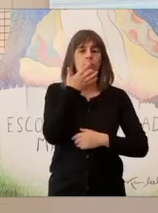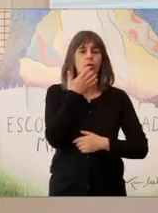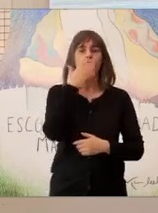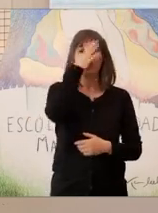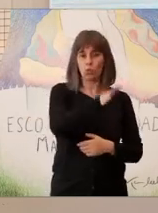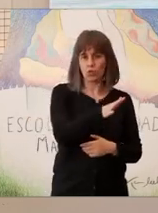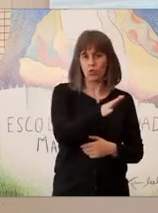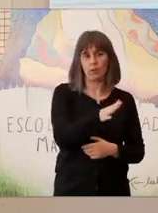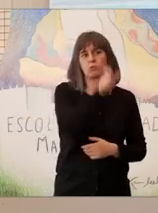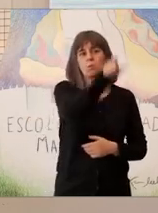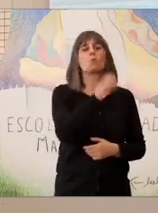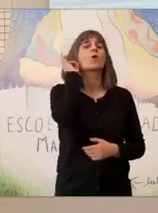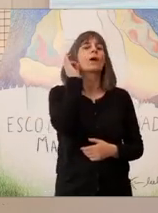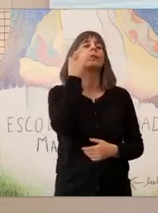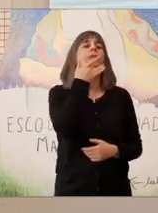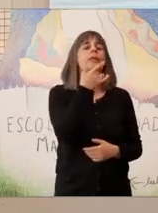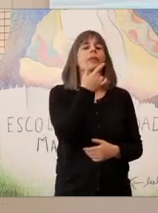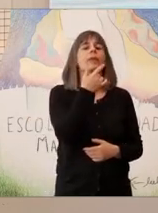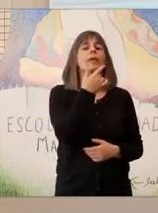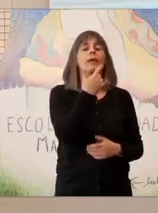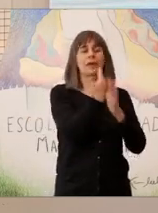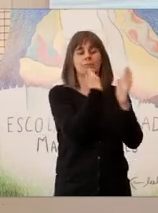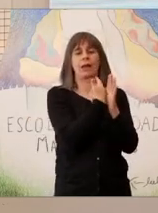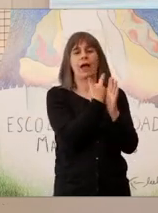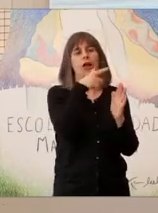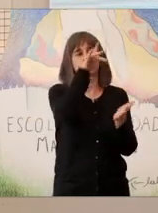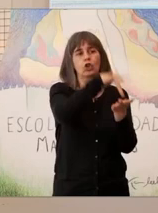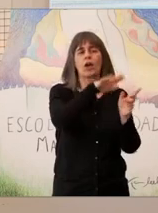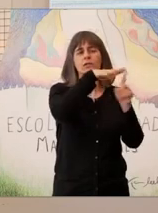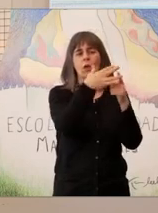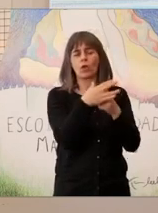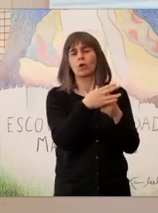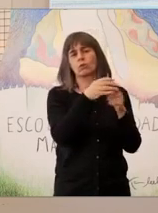me dice que le ha pasado más veces. Pues vamos a tirar del hilo. Policía,